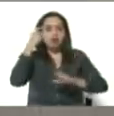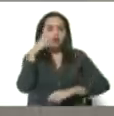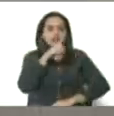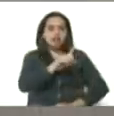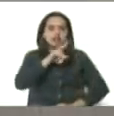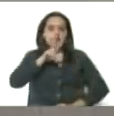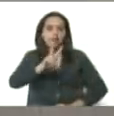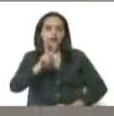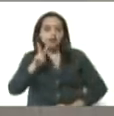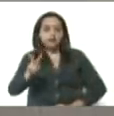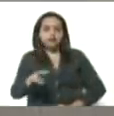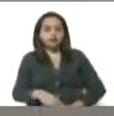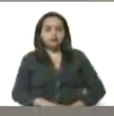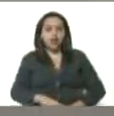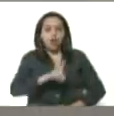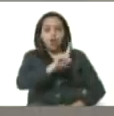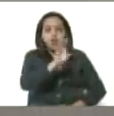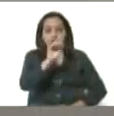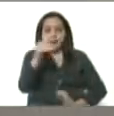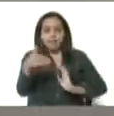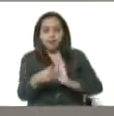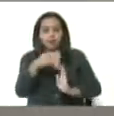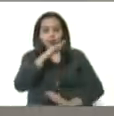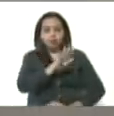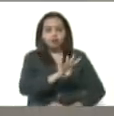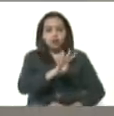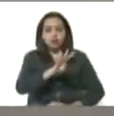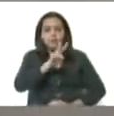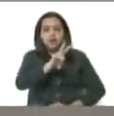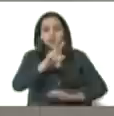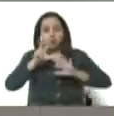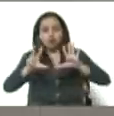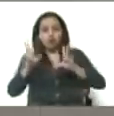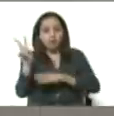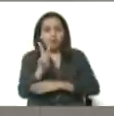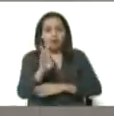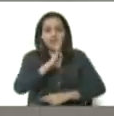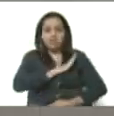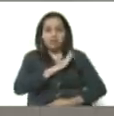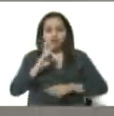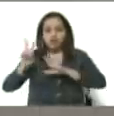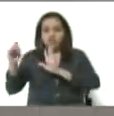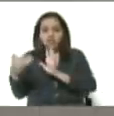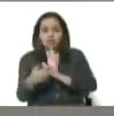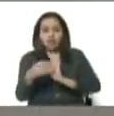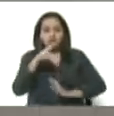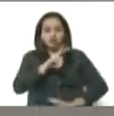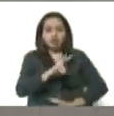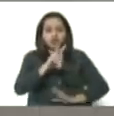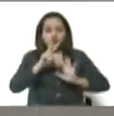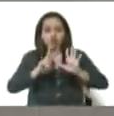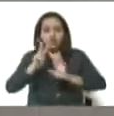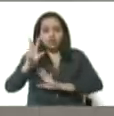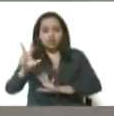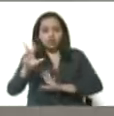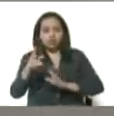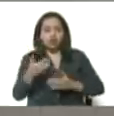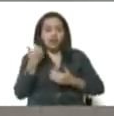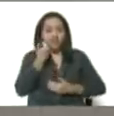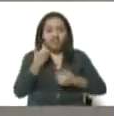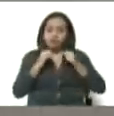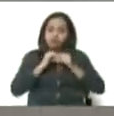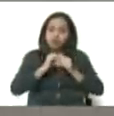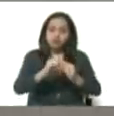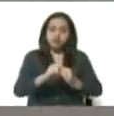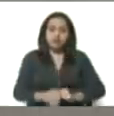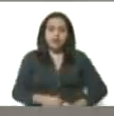122. Y de los 10.428 casos en Venezuela, tenemos 7.278 casos activos.